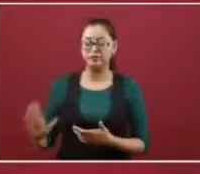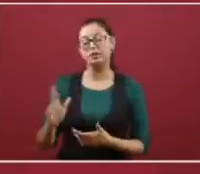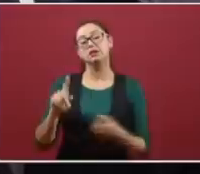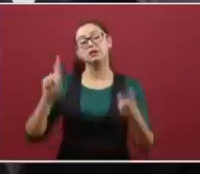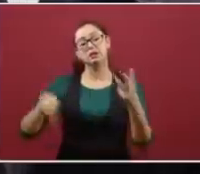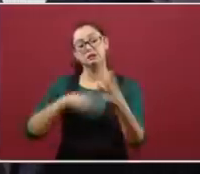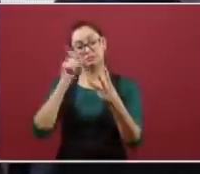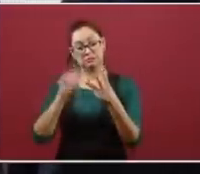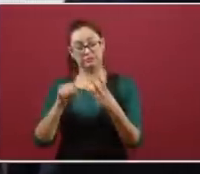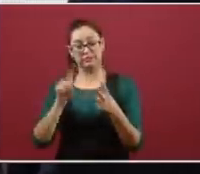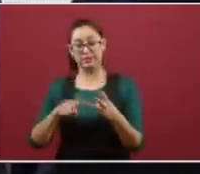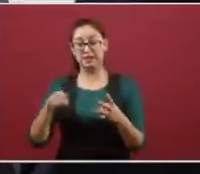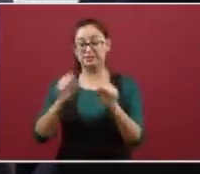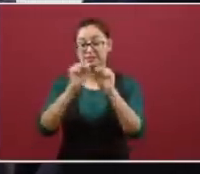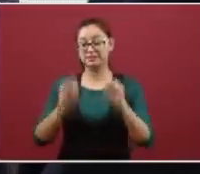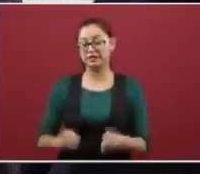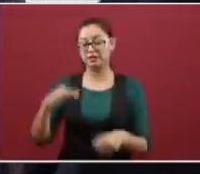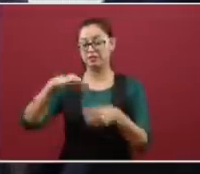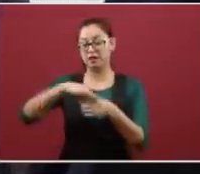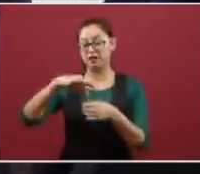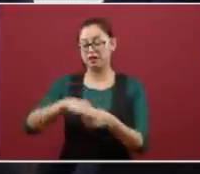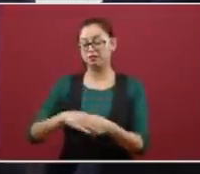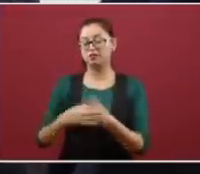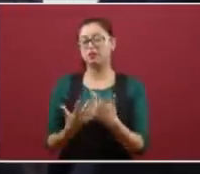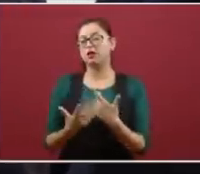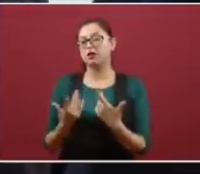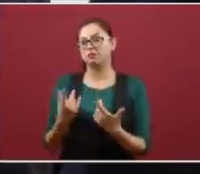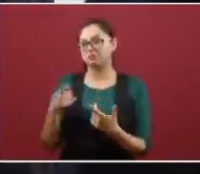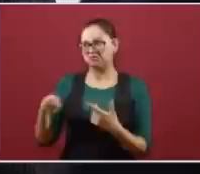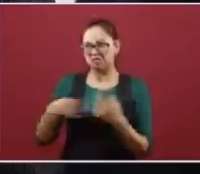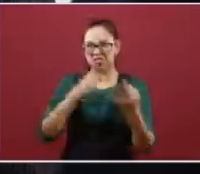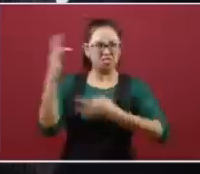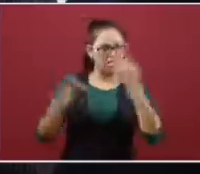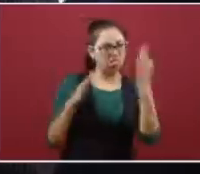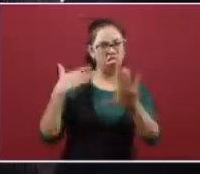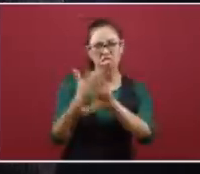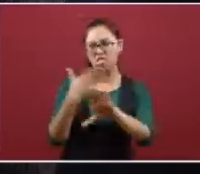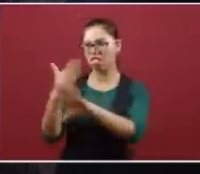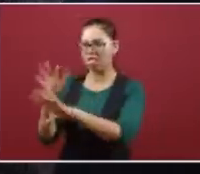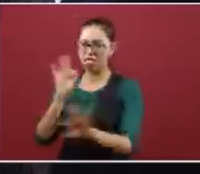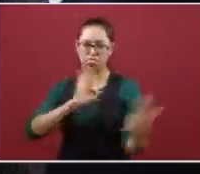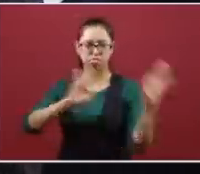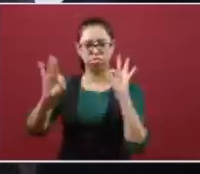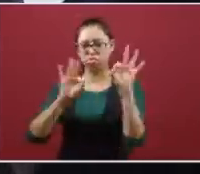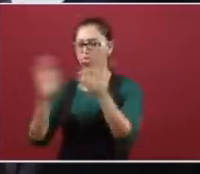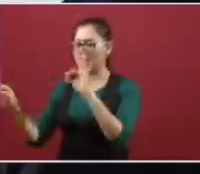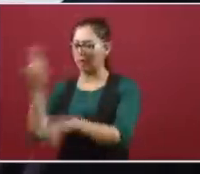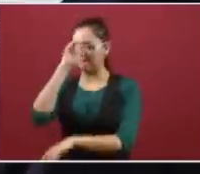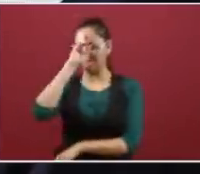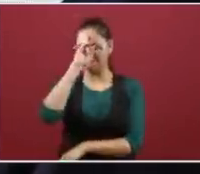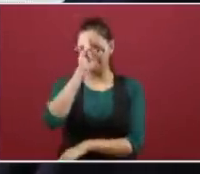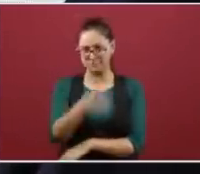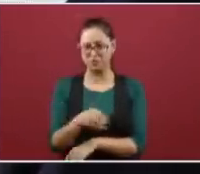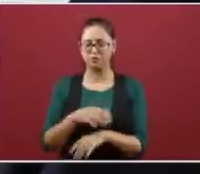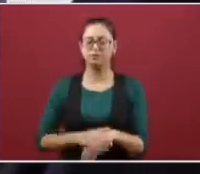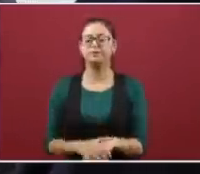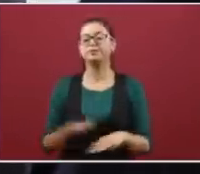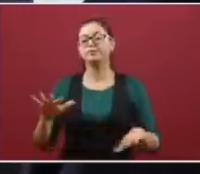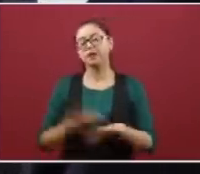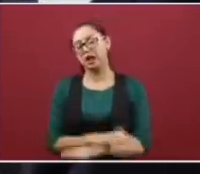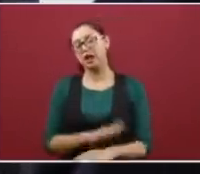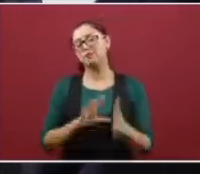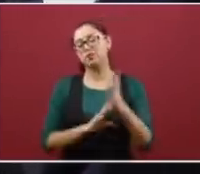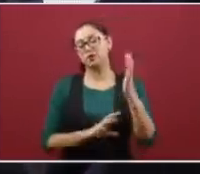esto a partir incluso de la reforma del año 2007 la la reforma de 2014 estableció un procedimiento especial sancionador